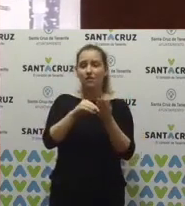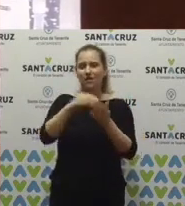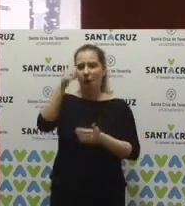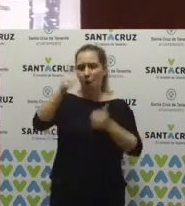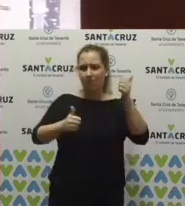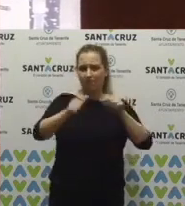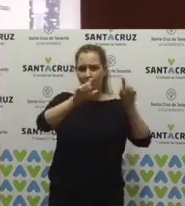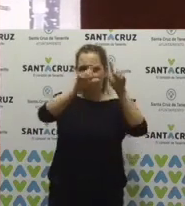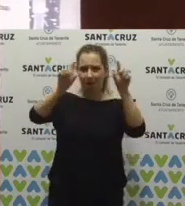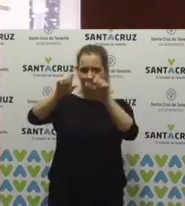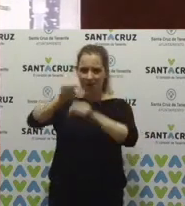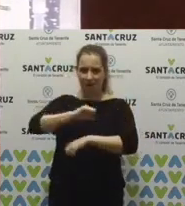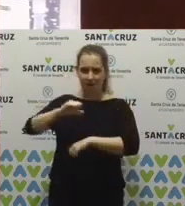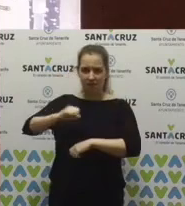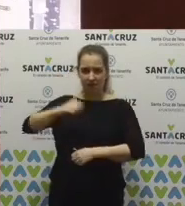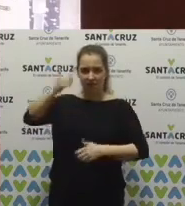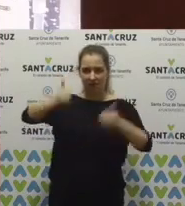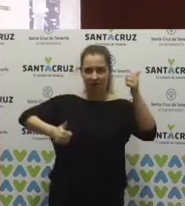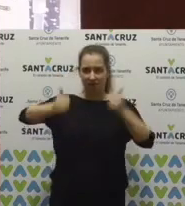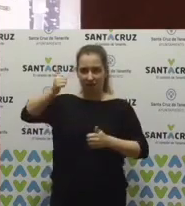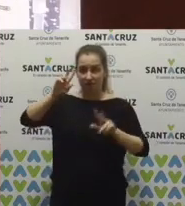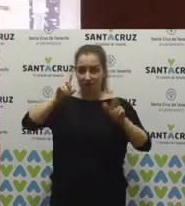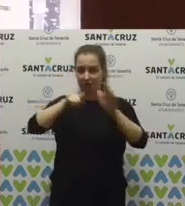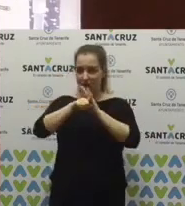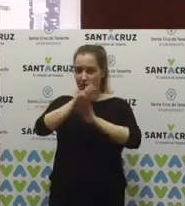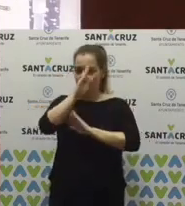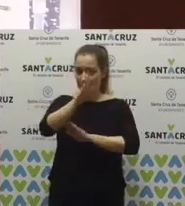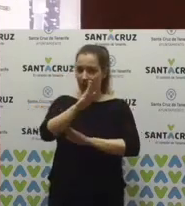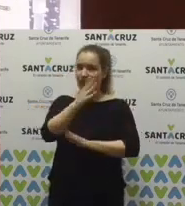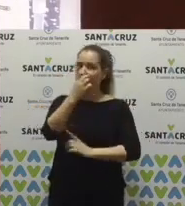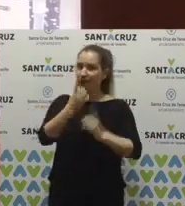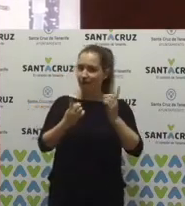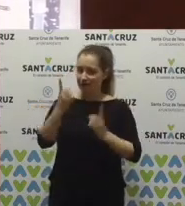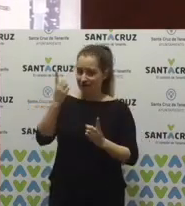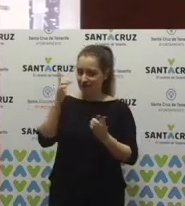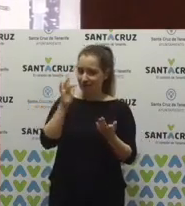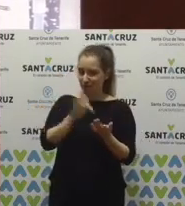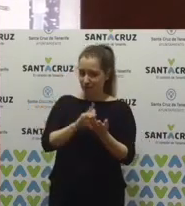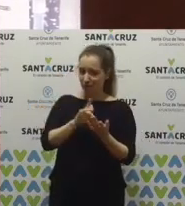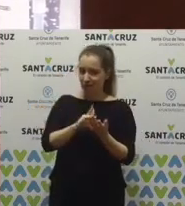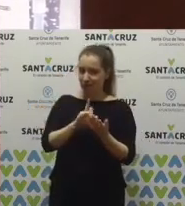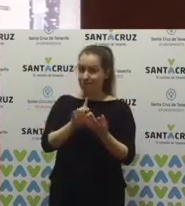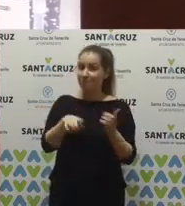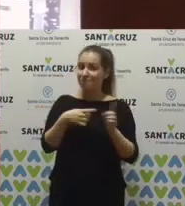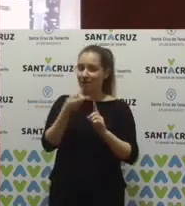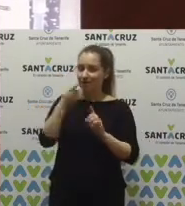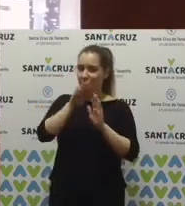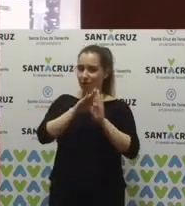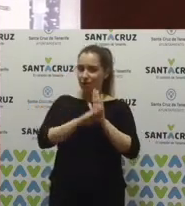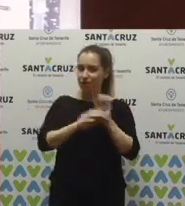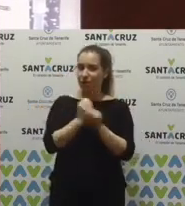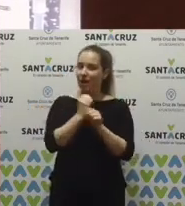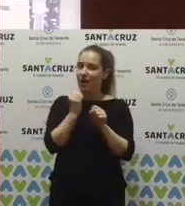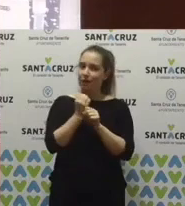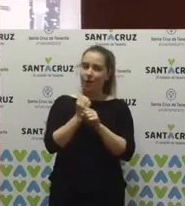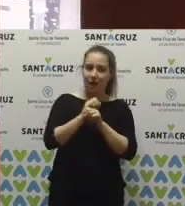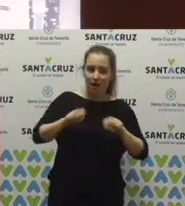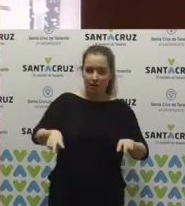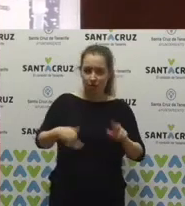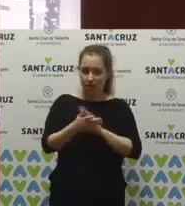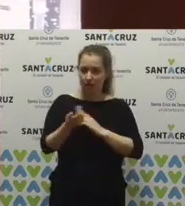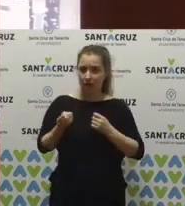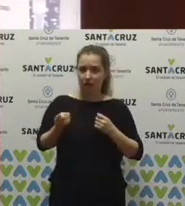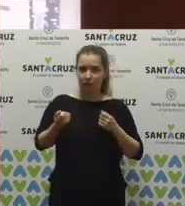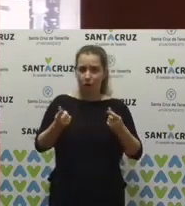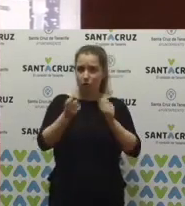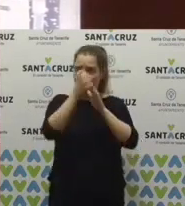tienen algunas empresas privadas frente a la gestión directa está también en unas peores condiciones laborales hay una reducción de costes que tiene que ver con el